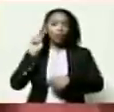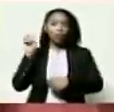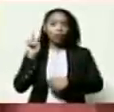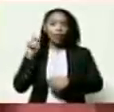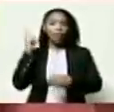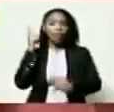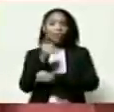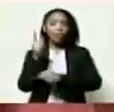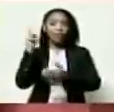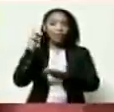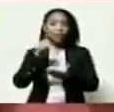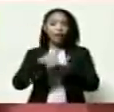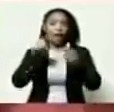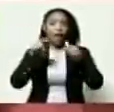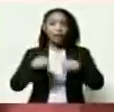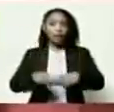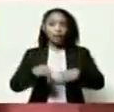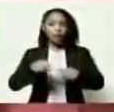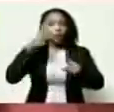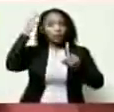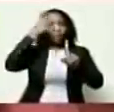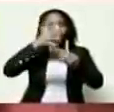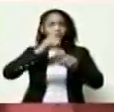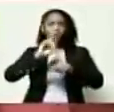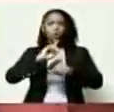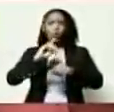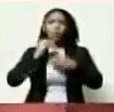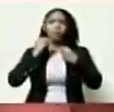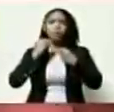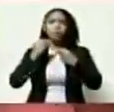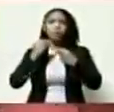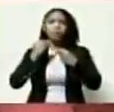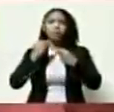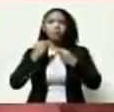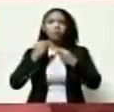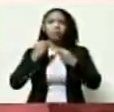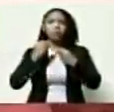aquí, una instrucción, esto no es para